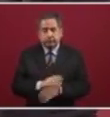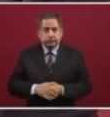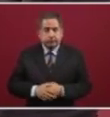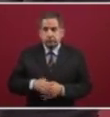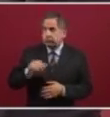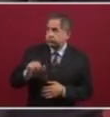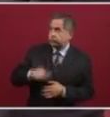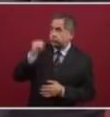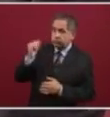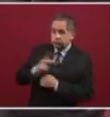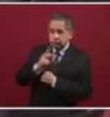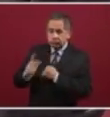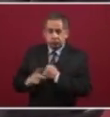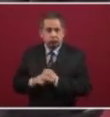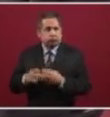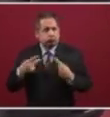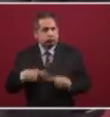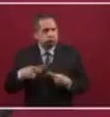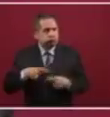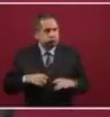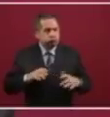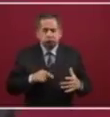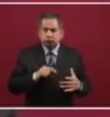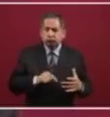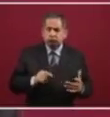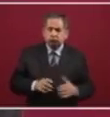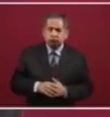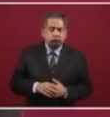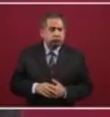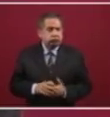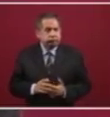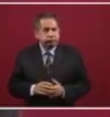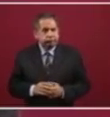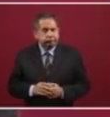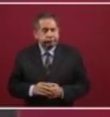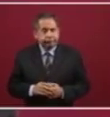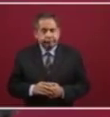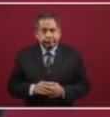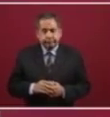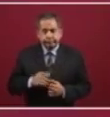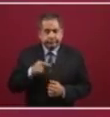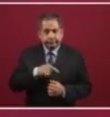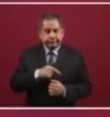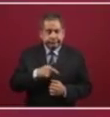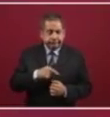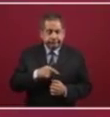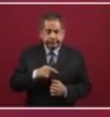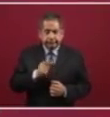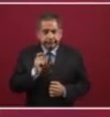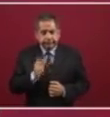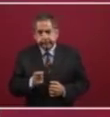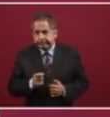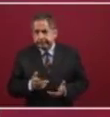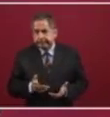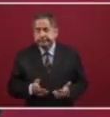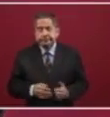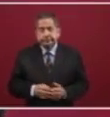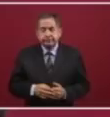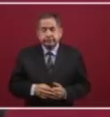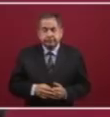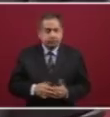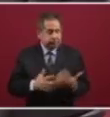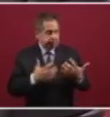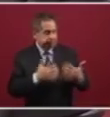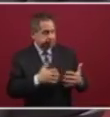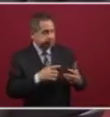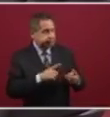países el ciudadano es incapaz, el